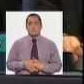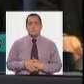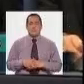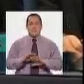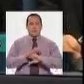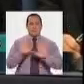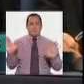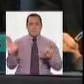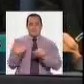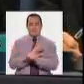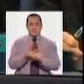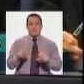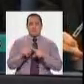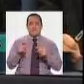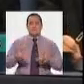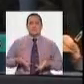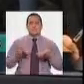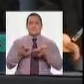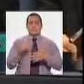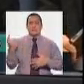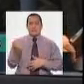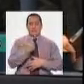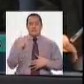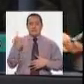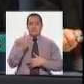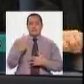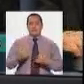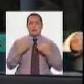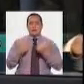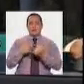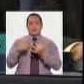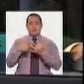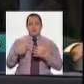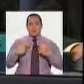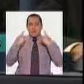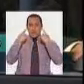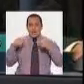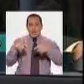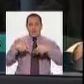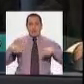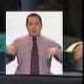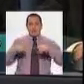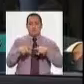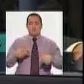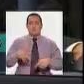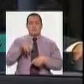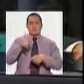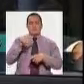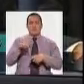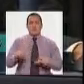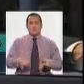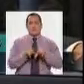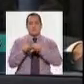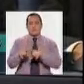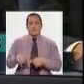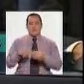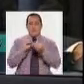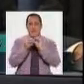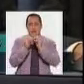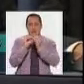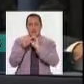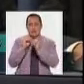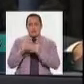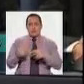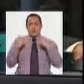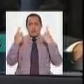Basta ya de emplear públicamente audios manipulados, editados